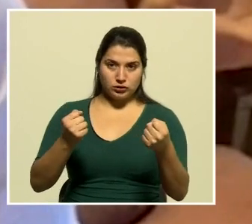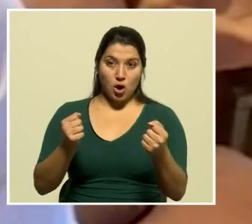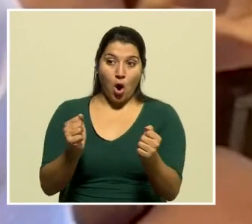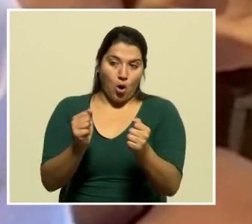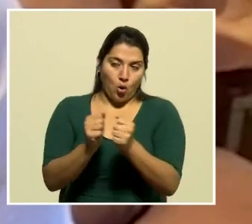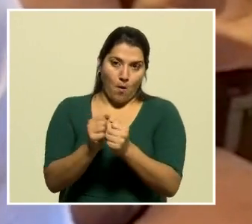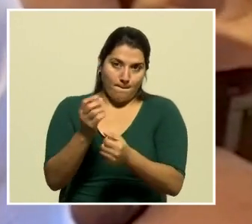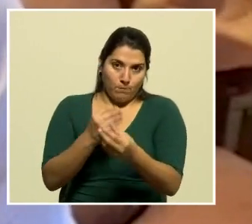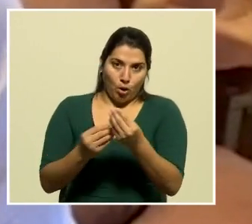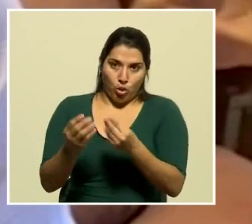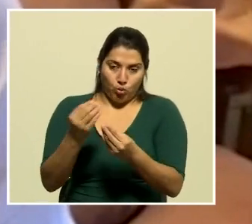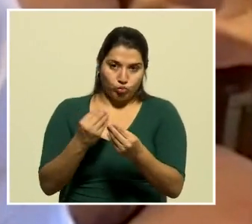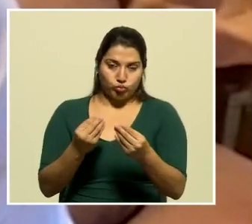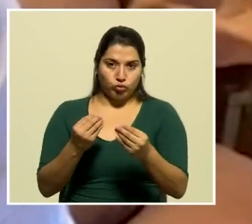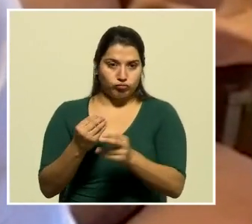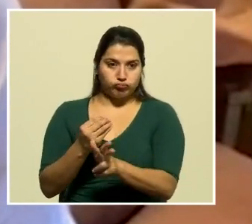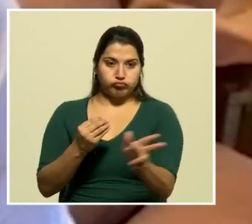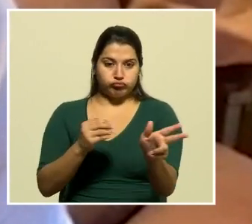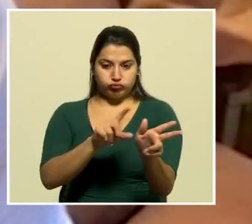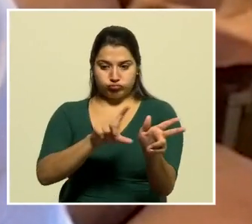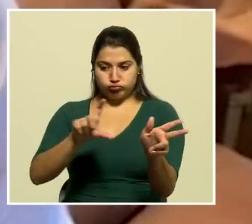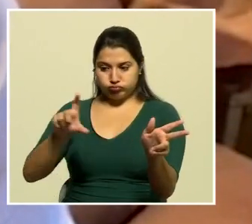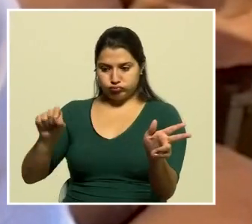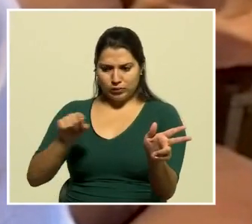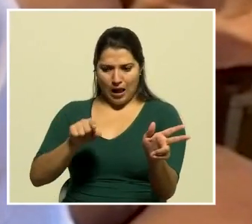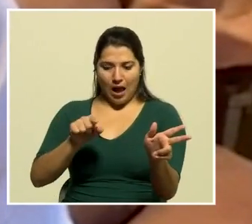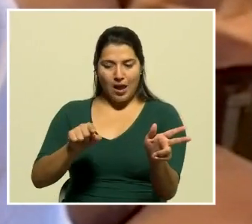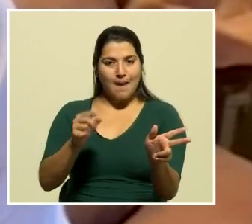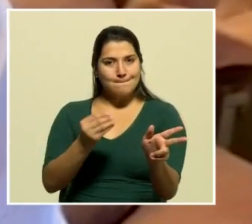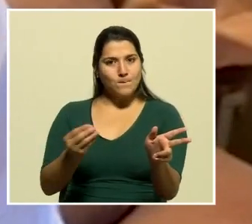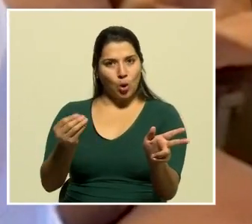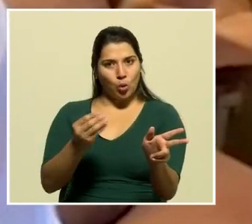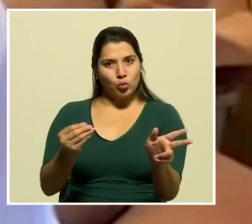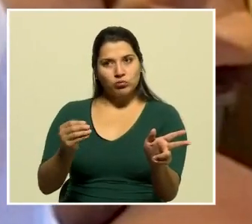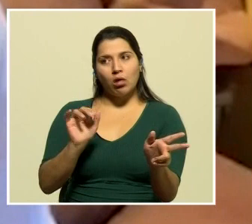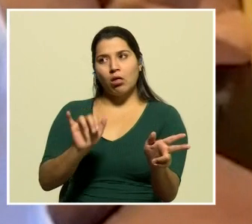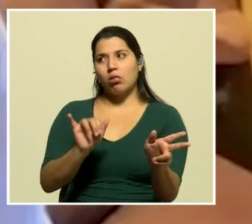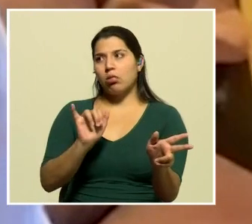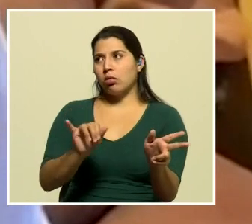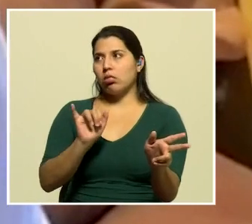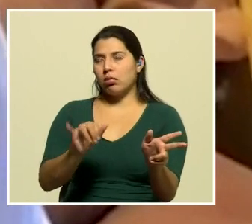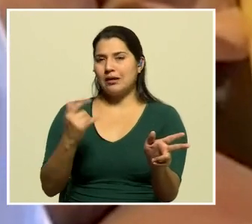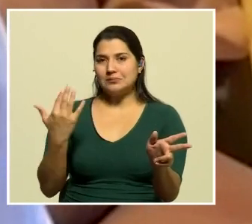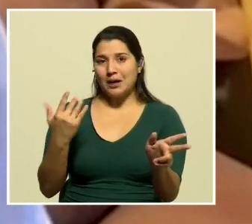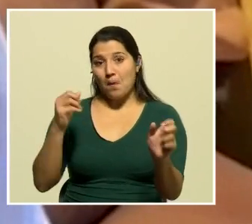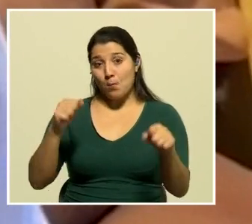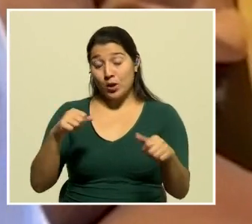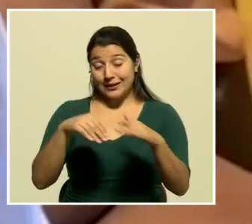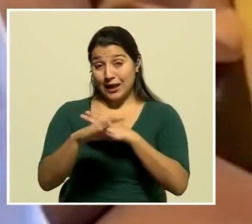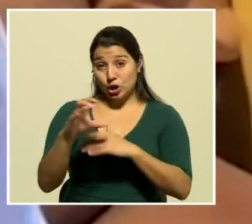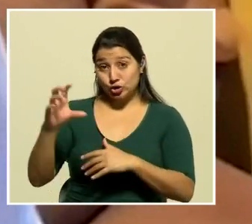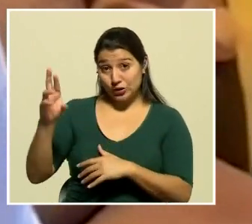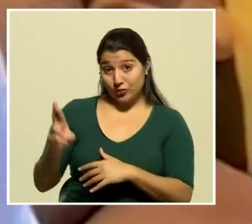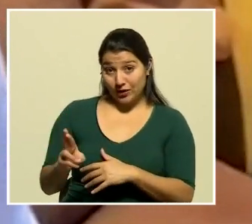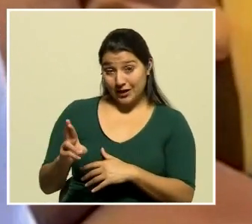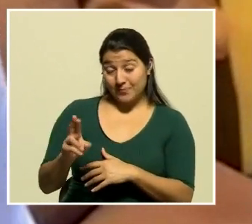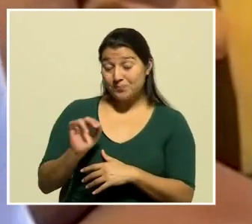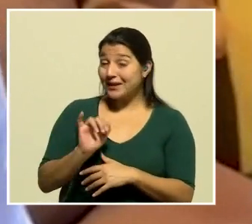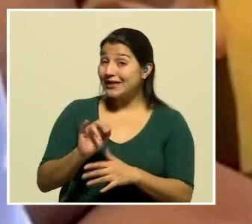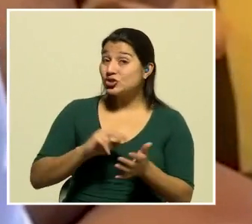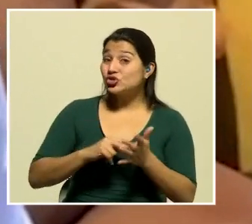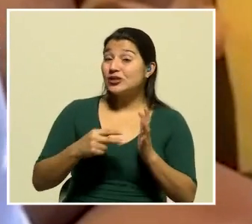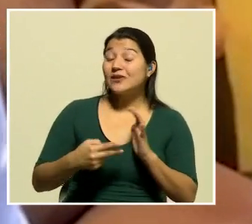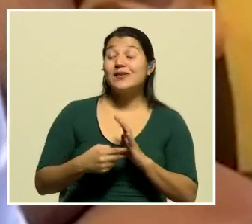la calle, esperando poder ingresar a suelo costarricense. Eso pues son cerca